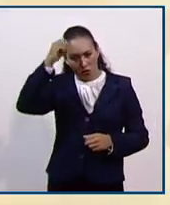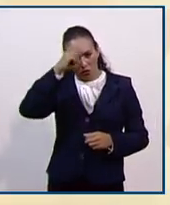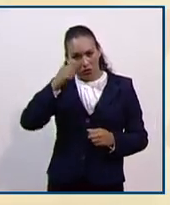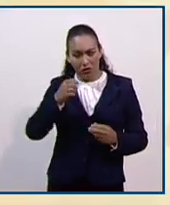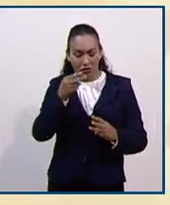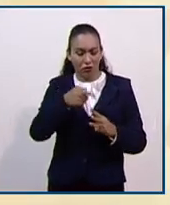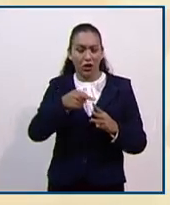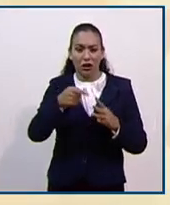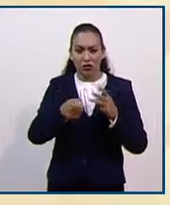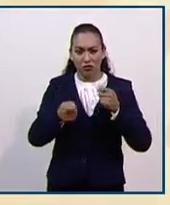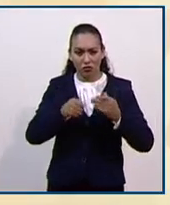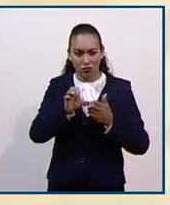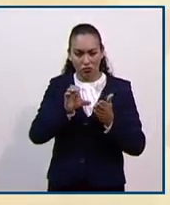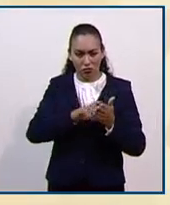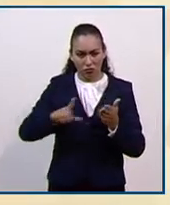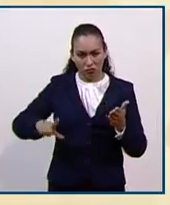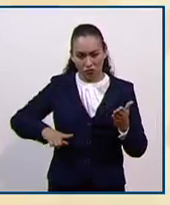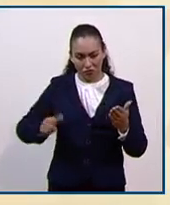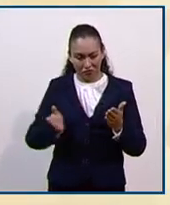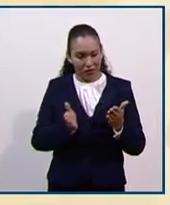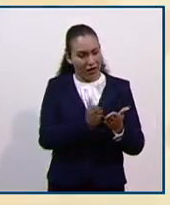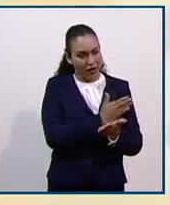Congreso Federal, pero que no estamos